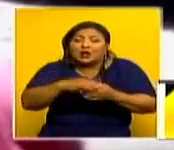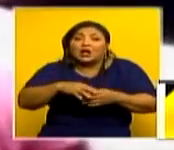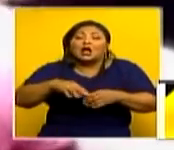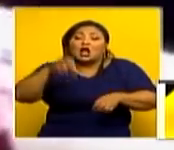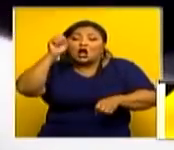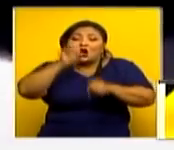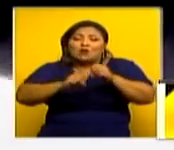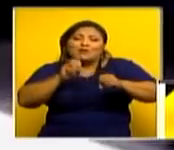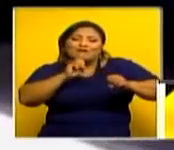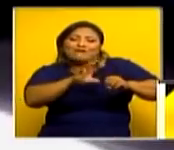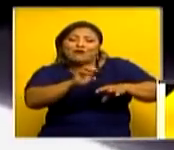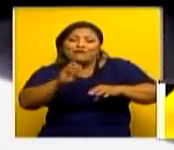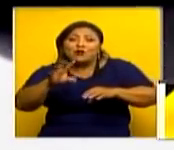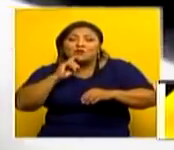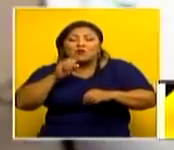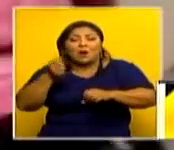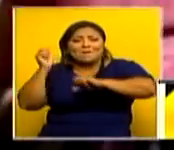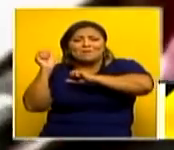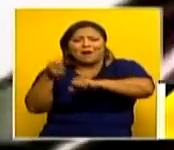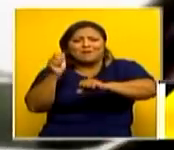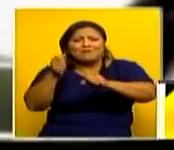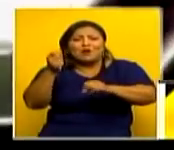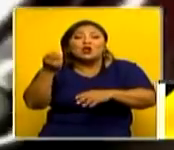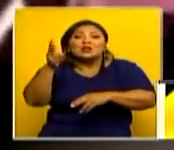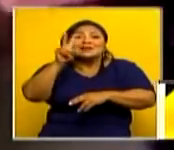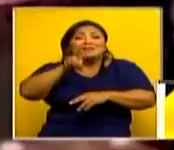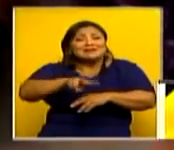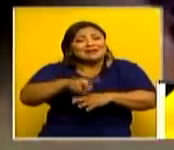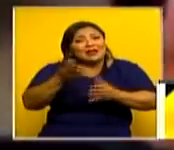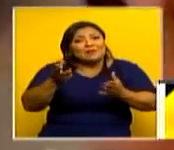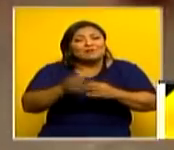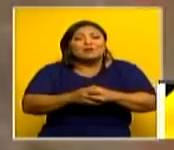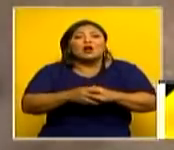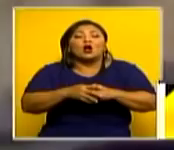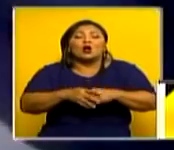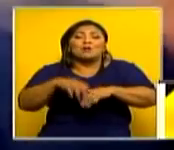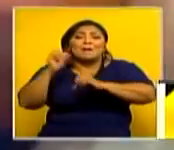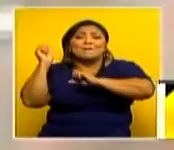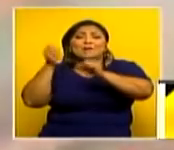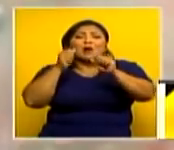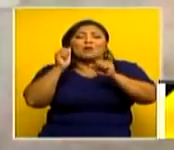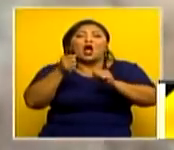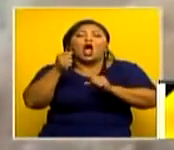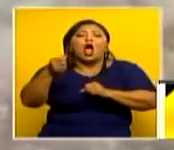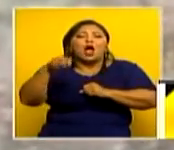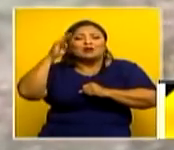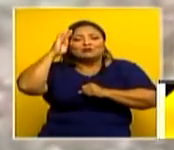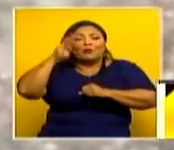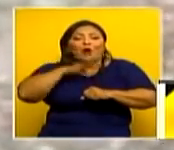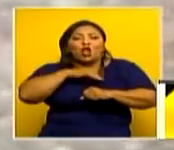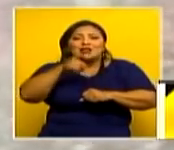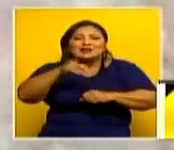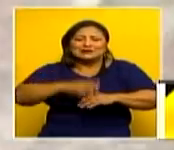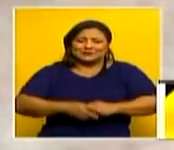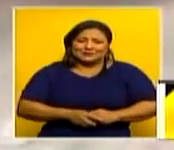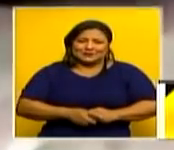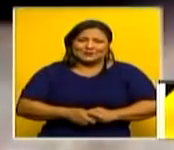guías a la camioneta de la policía metropolitana, sino que también le fue dando uno que otro golpe a un uniformado.